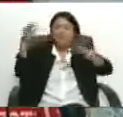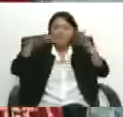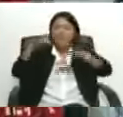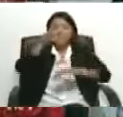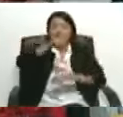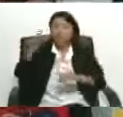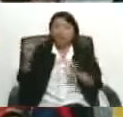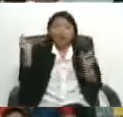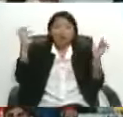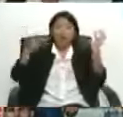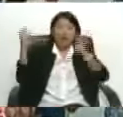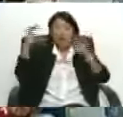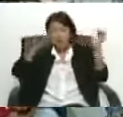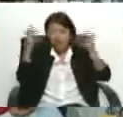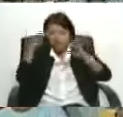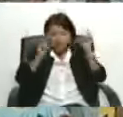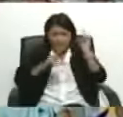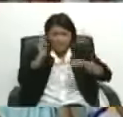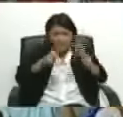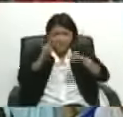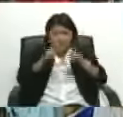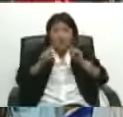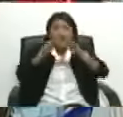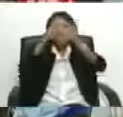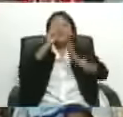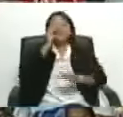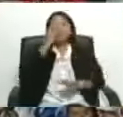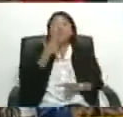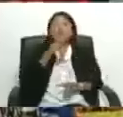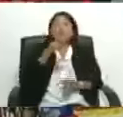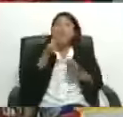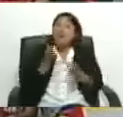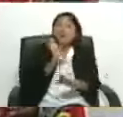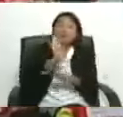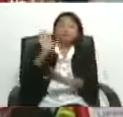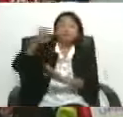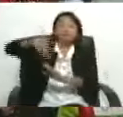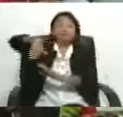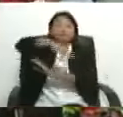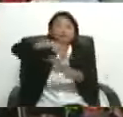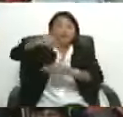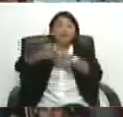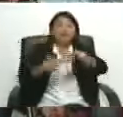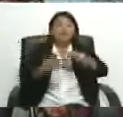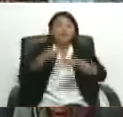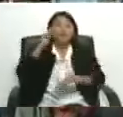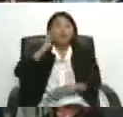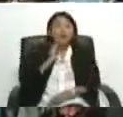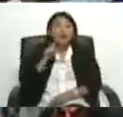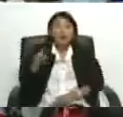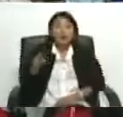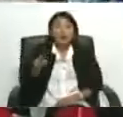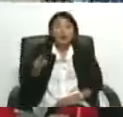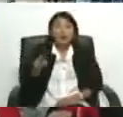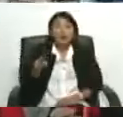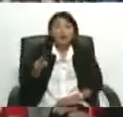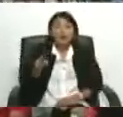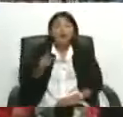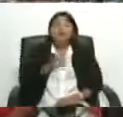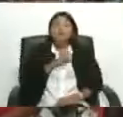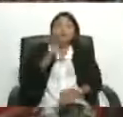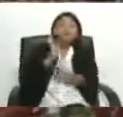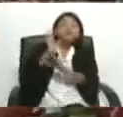mujeres en dirección al Palacio de Miraflores para defender la Revolución Bolivariana, para defender nuestra